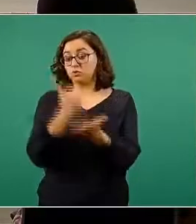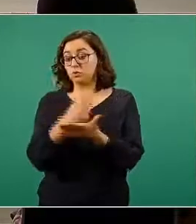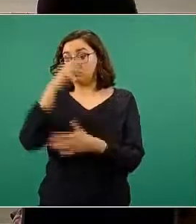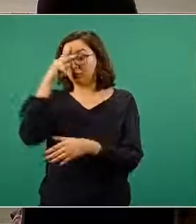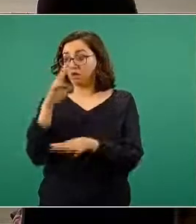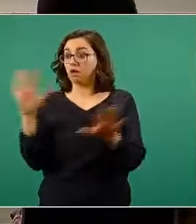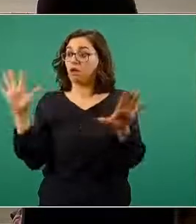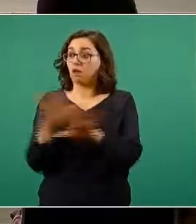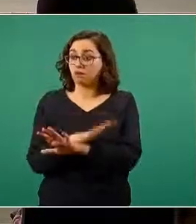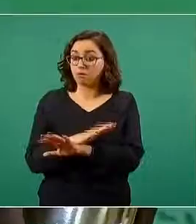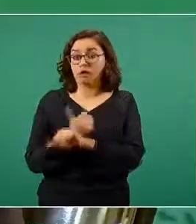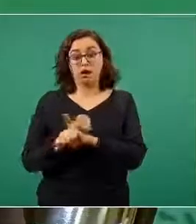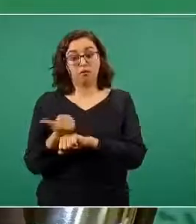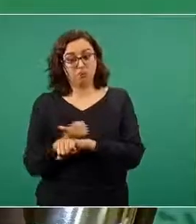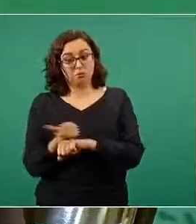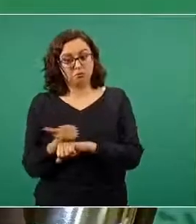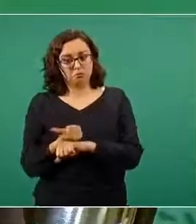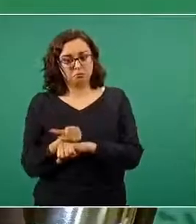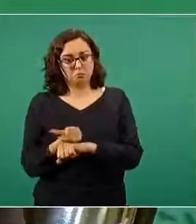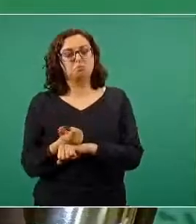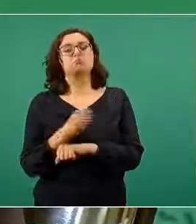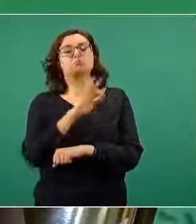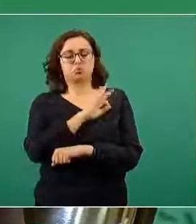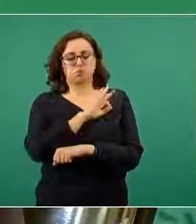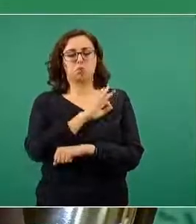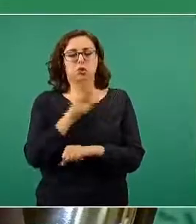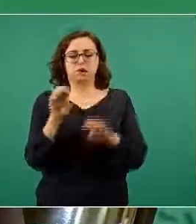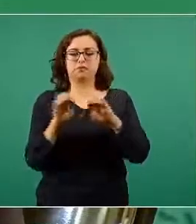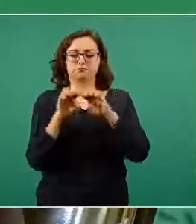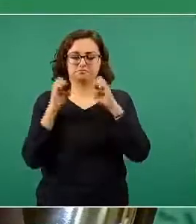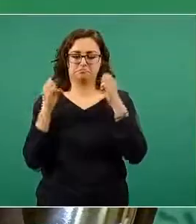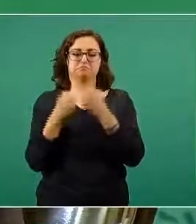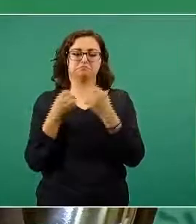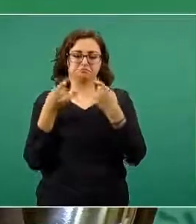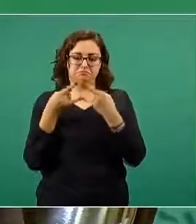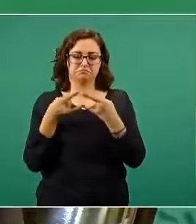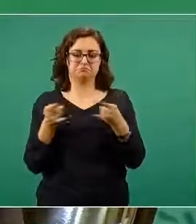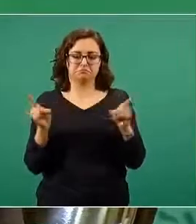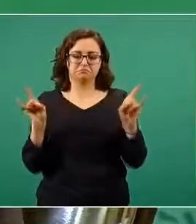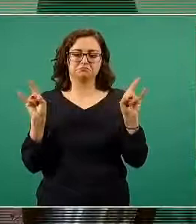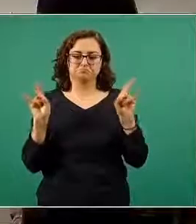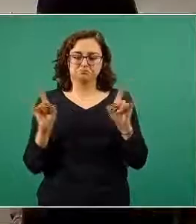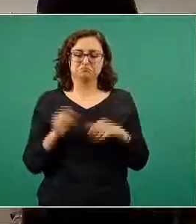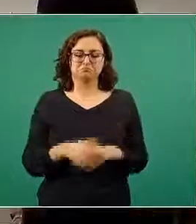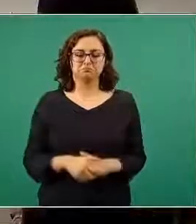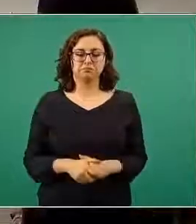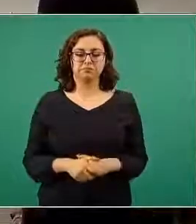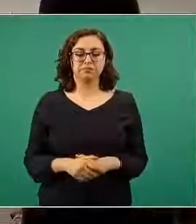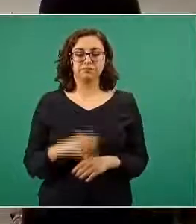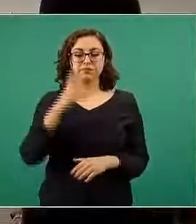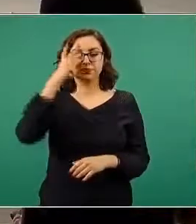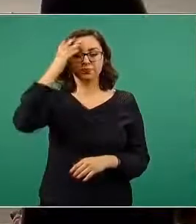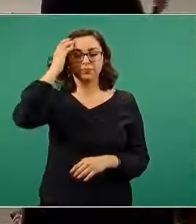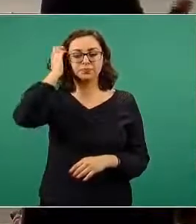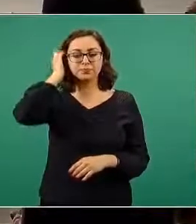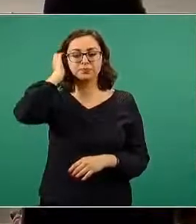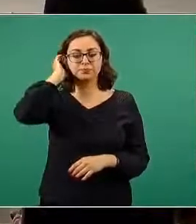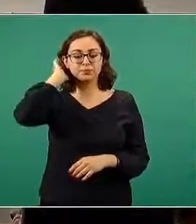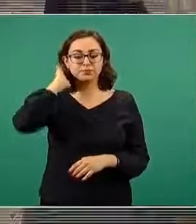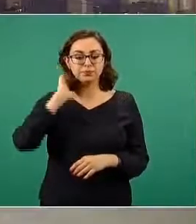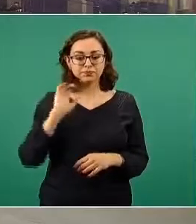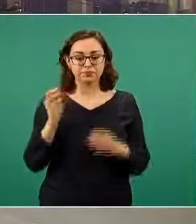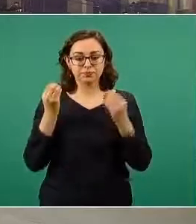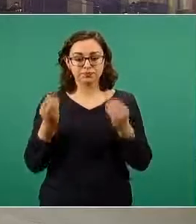amarillo, podría verse el regreso de cierto número de aficionados a los estadios. Muchas gracias. Gracias,